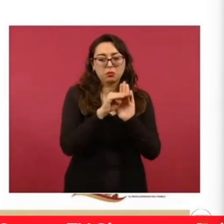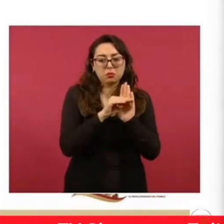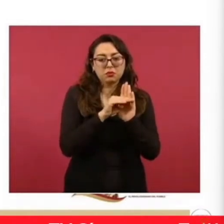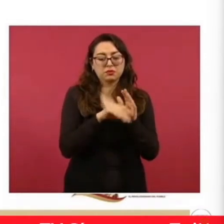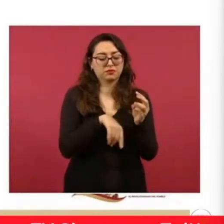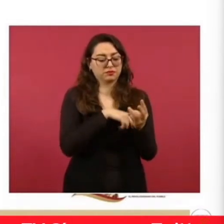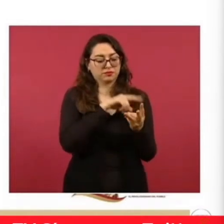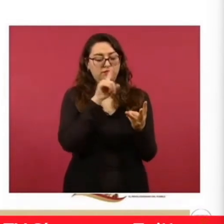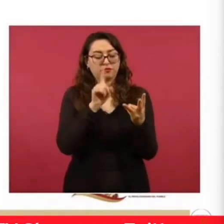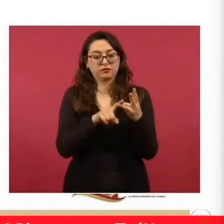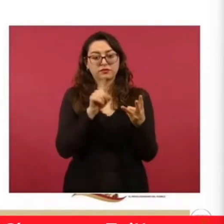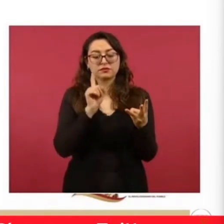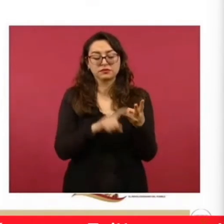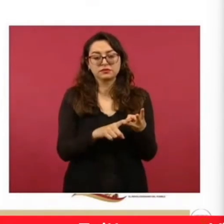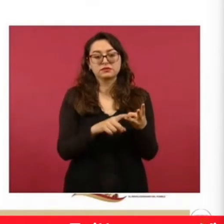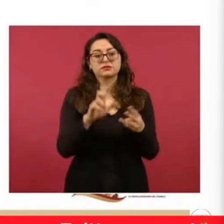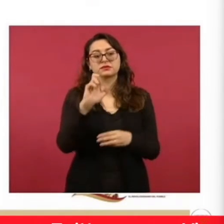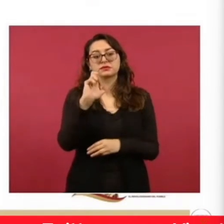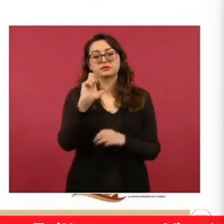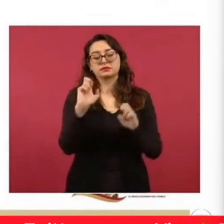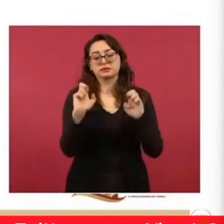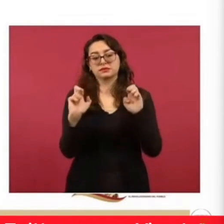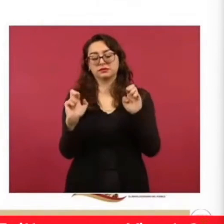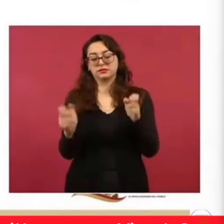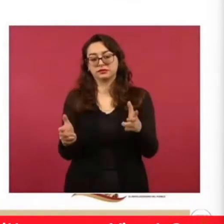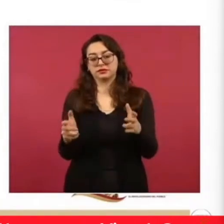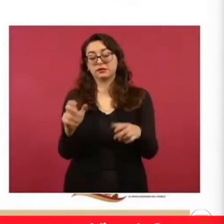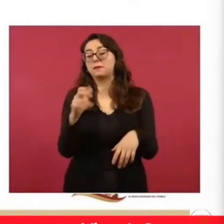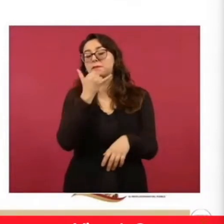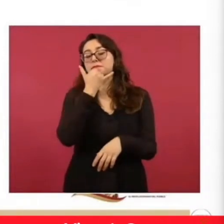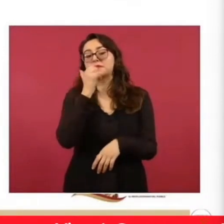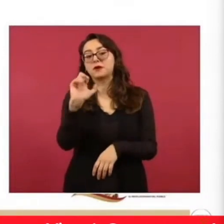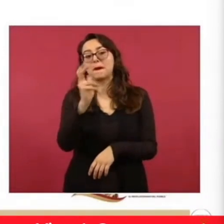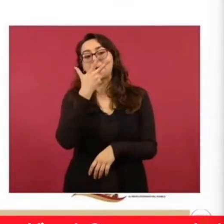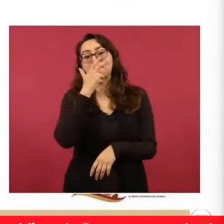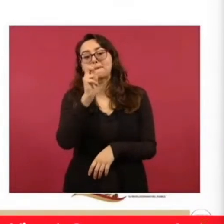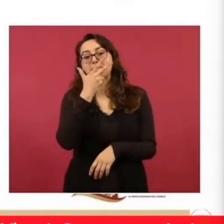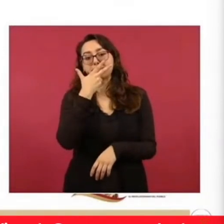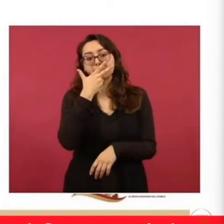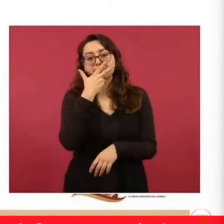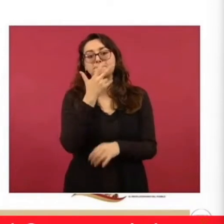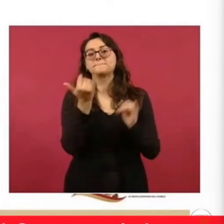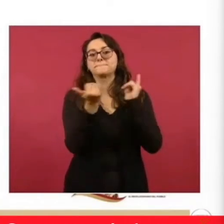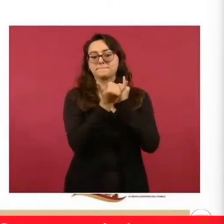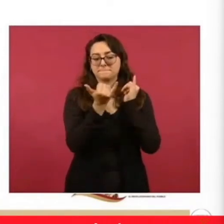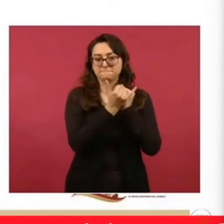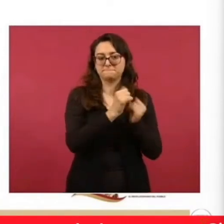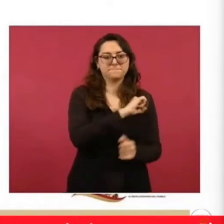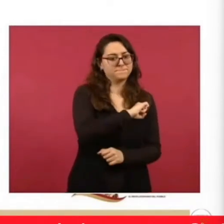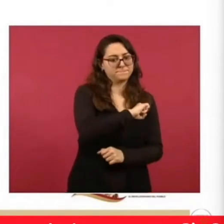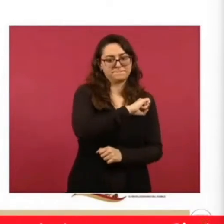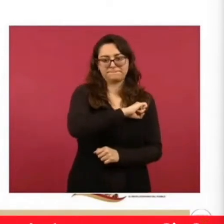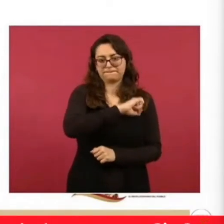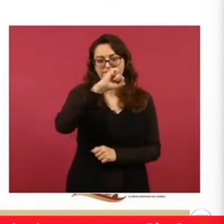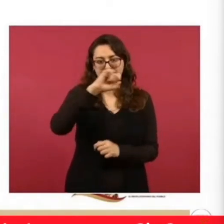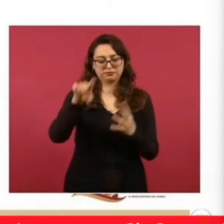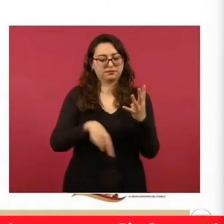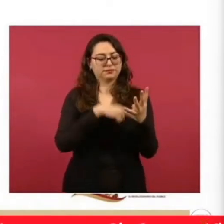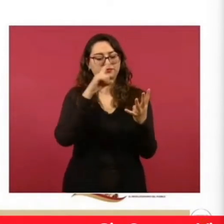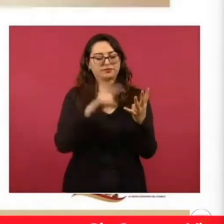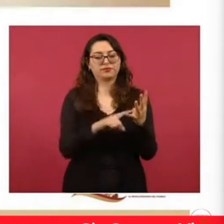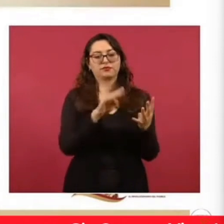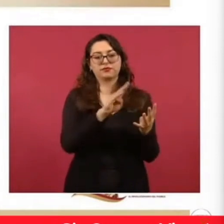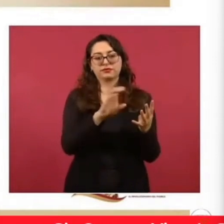en el estado de Chihuahua que los últimos tres meses también se ha incrementado en el escaso de Baja California